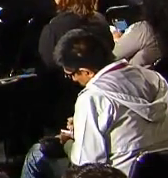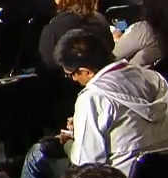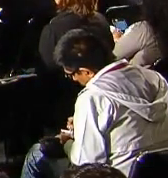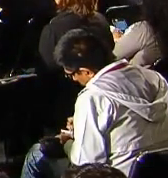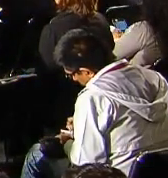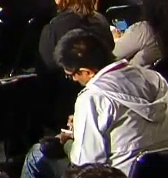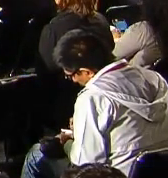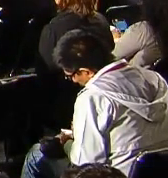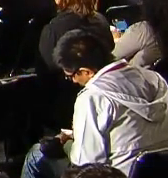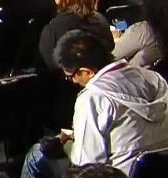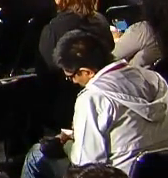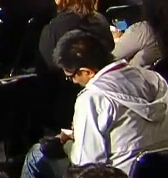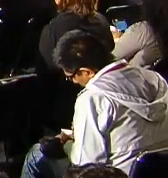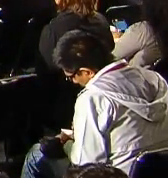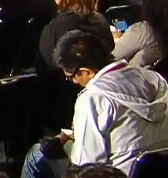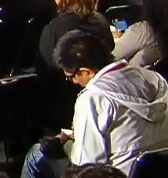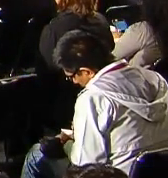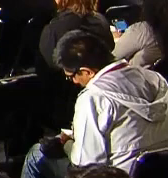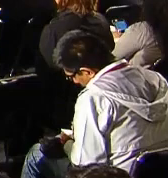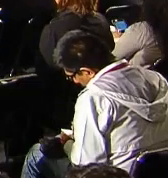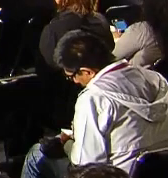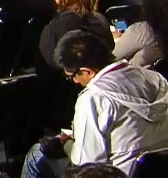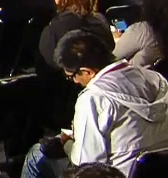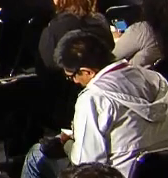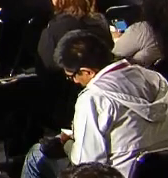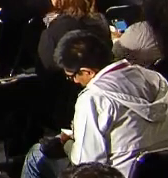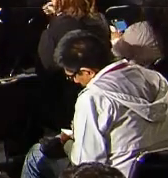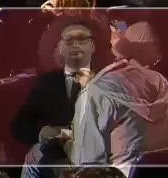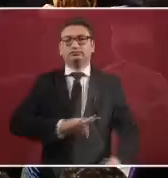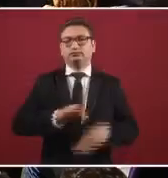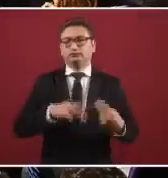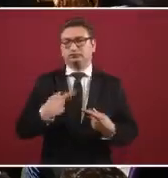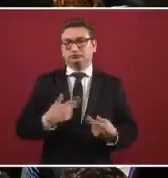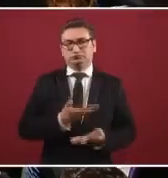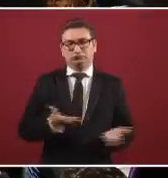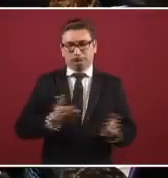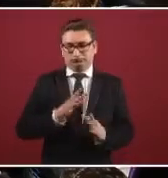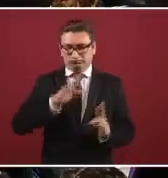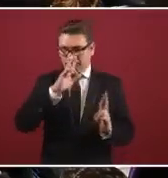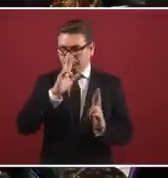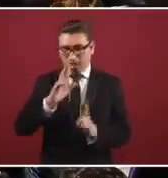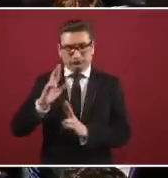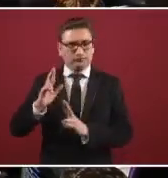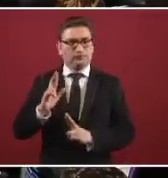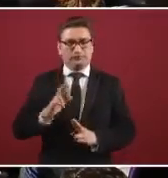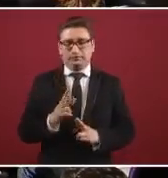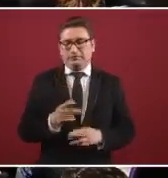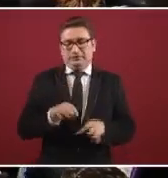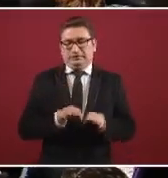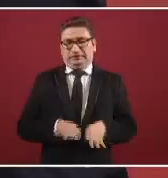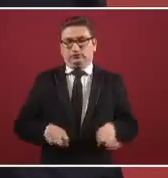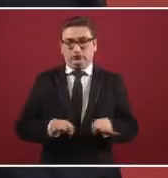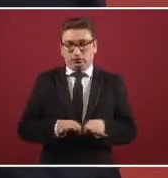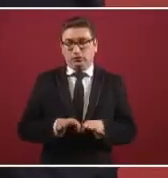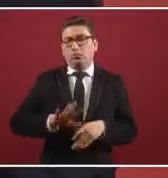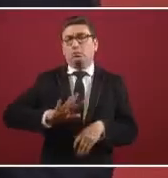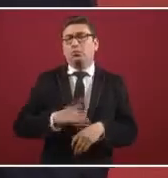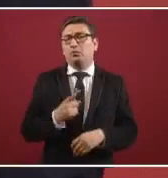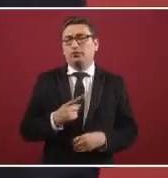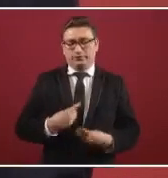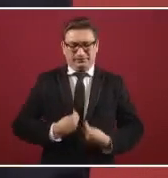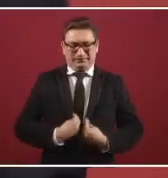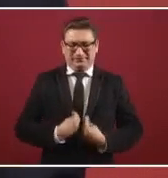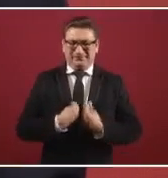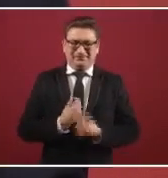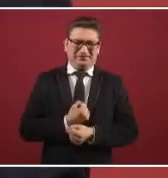respeto a todas y a todos. Sería muy aburrida la vida si